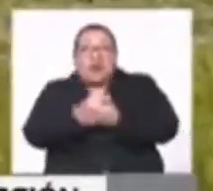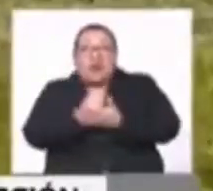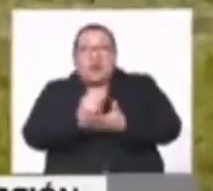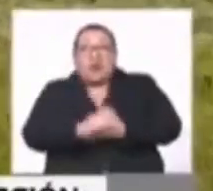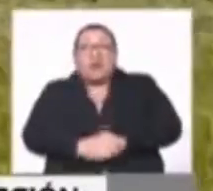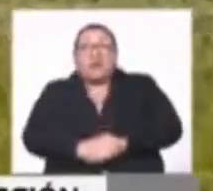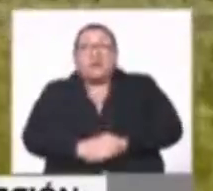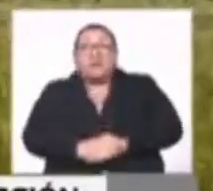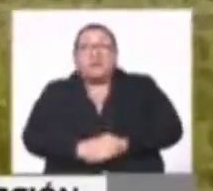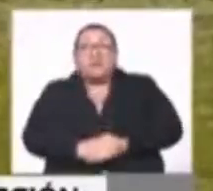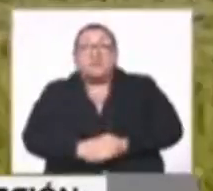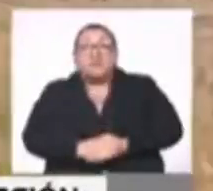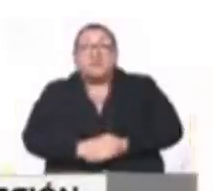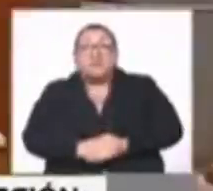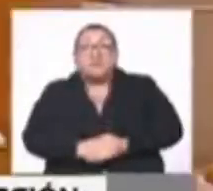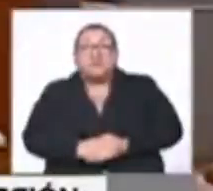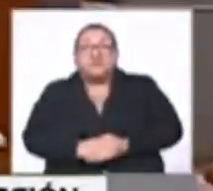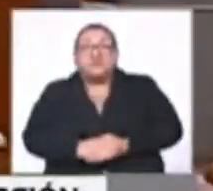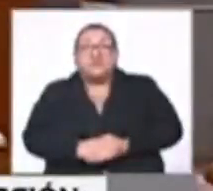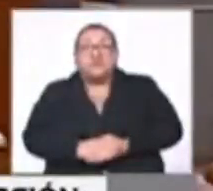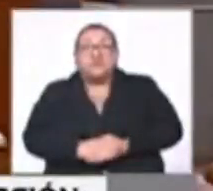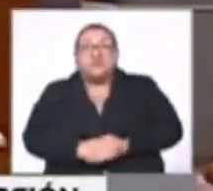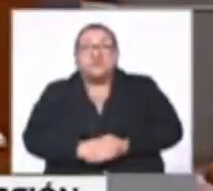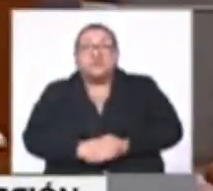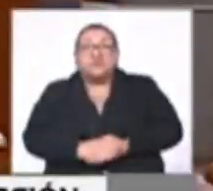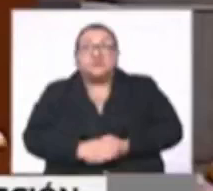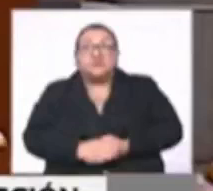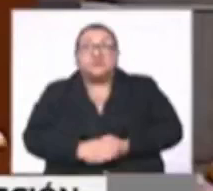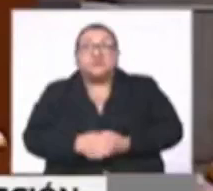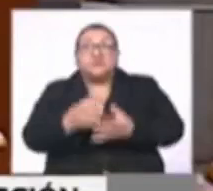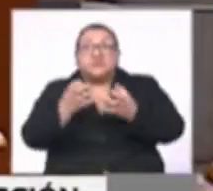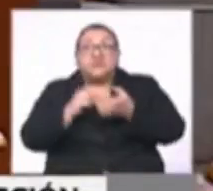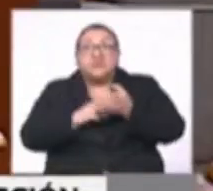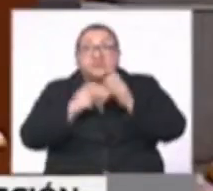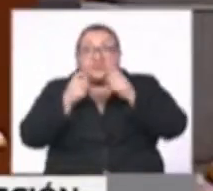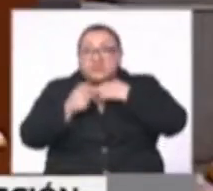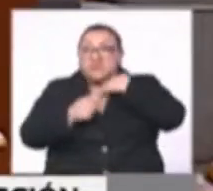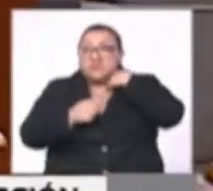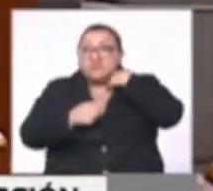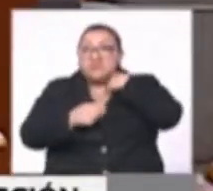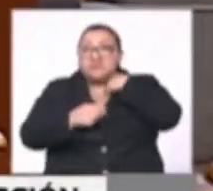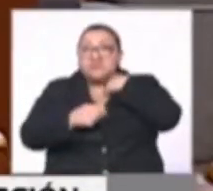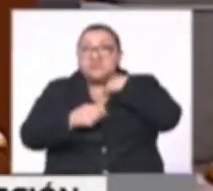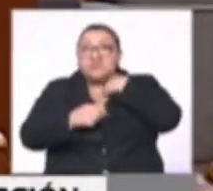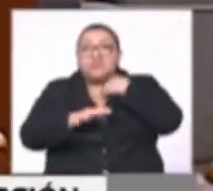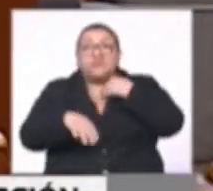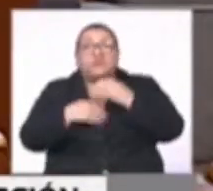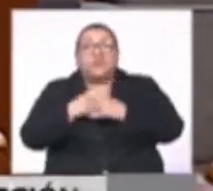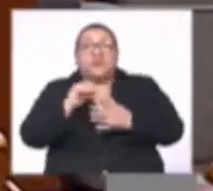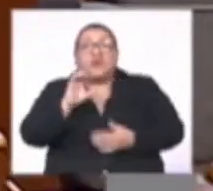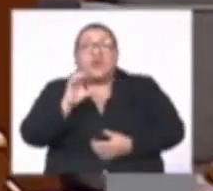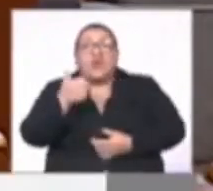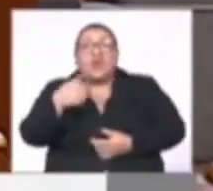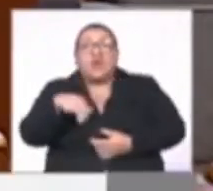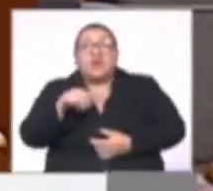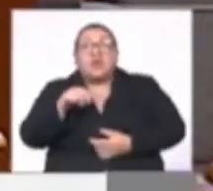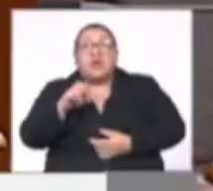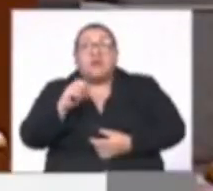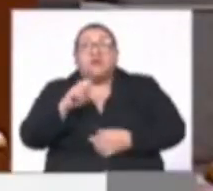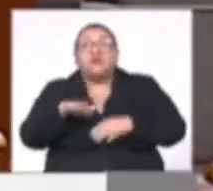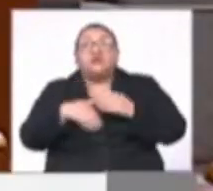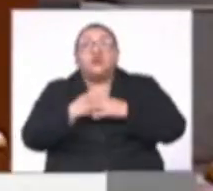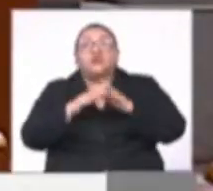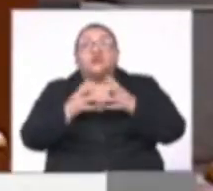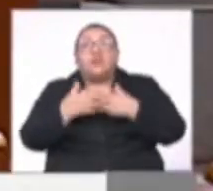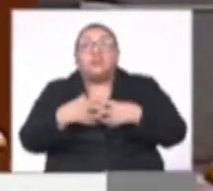promulgada, se integrará a la normativa nacional regulando la producción agrícola del cáñamo y su